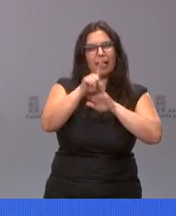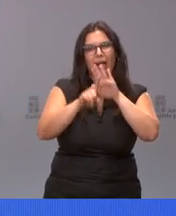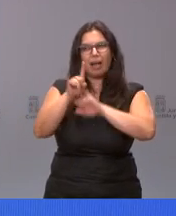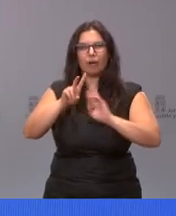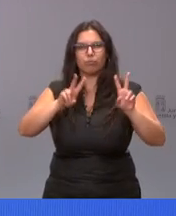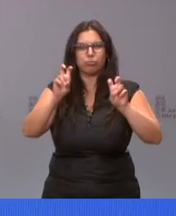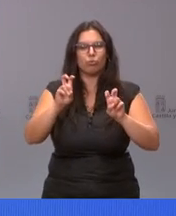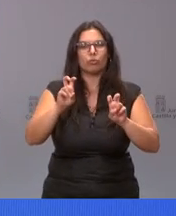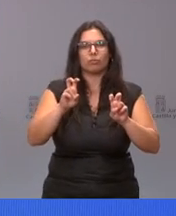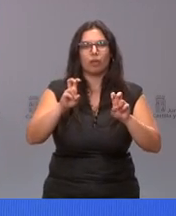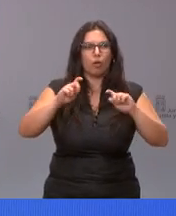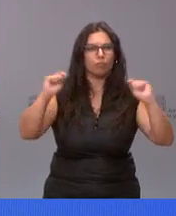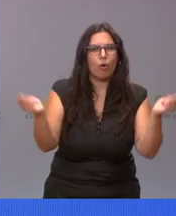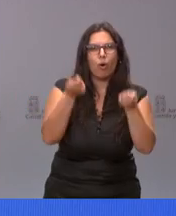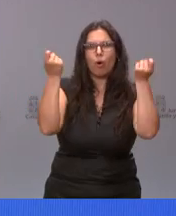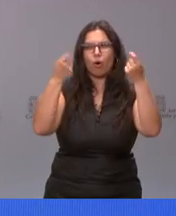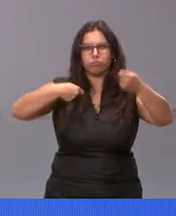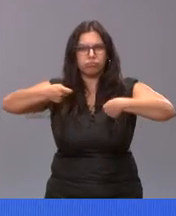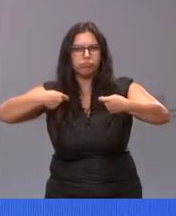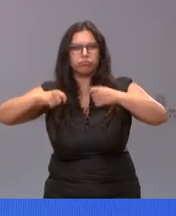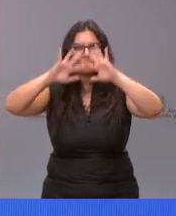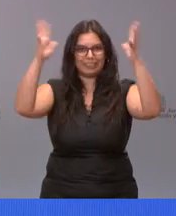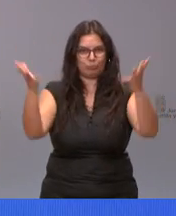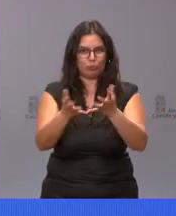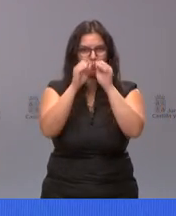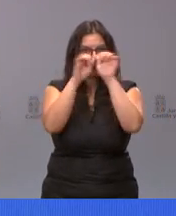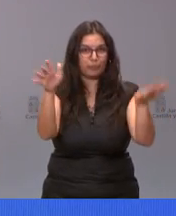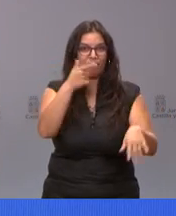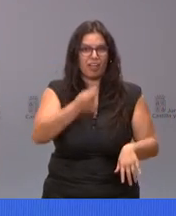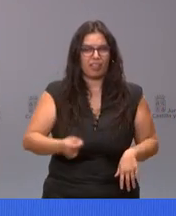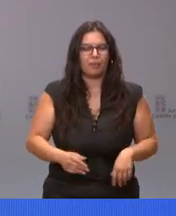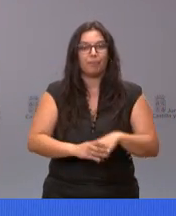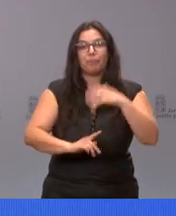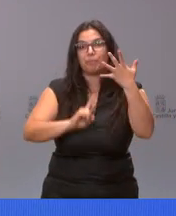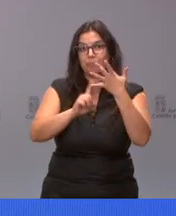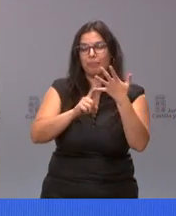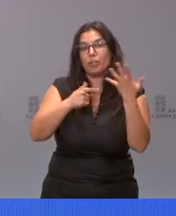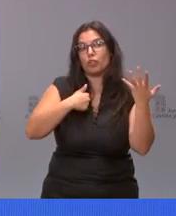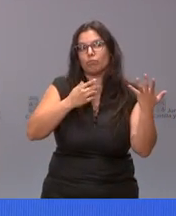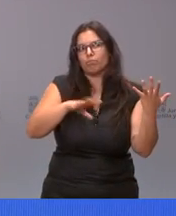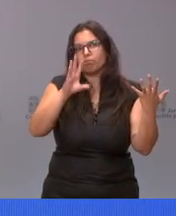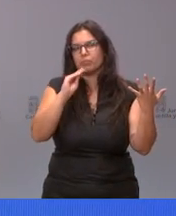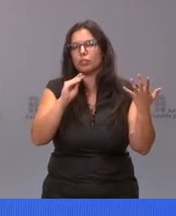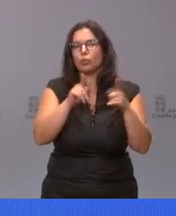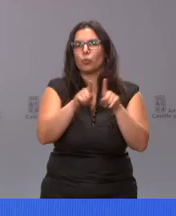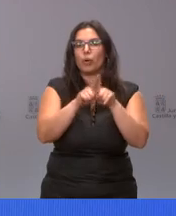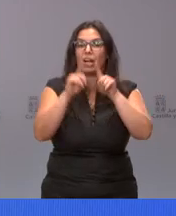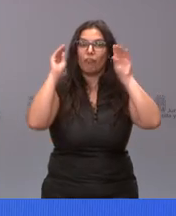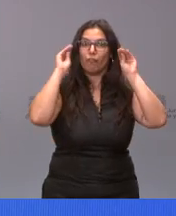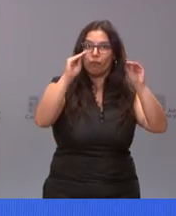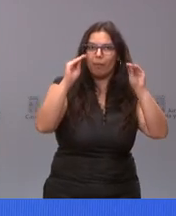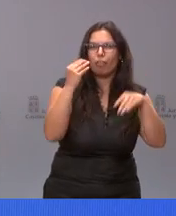de promoción comercial internacional. En quinto lugar, entiendo que reforzar la formación